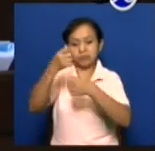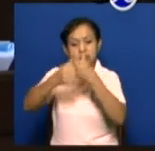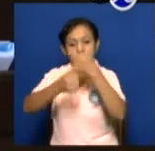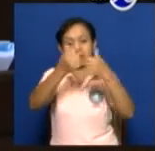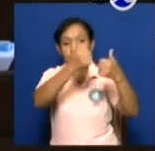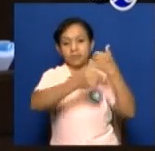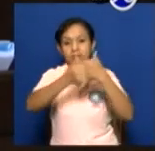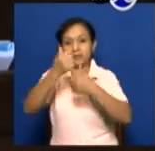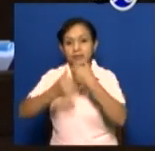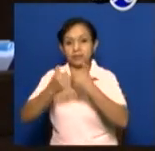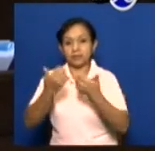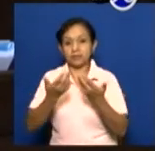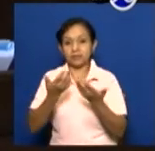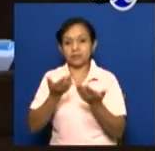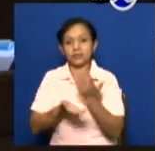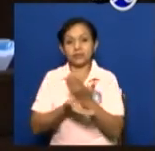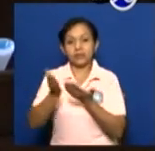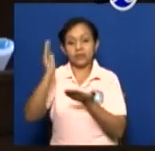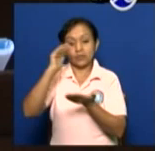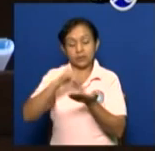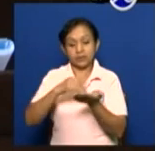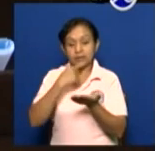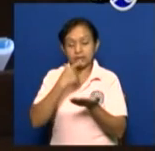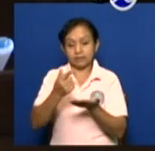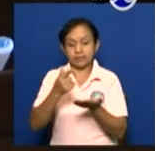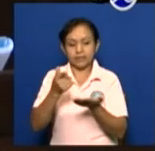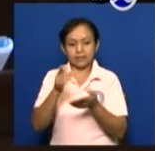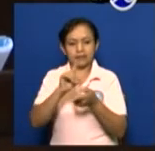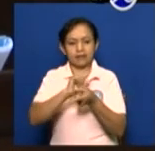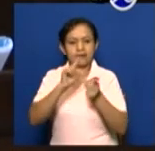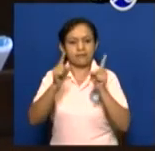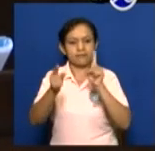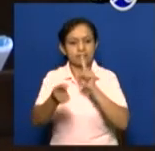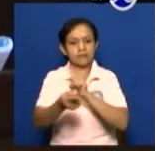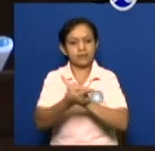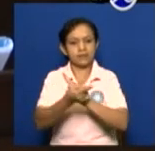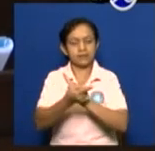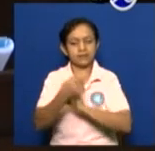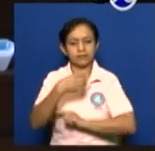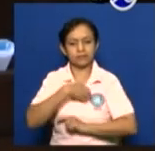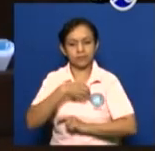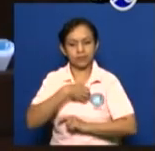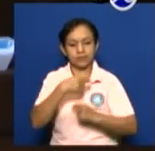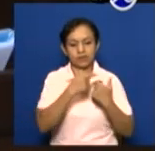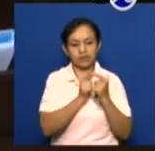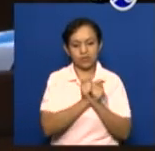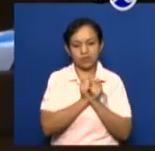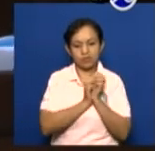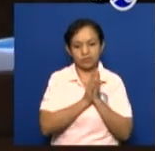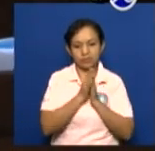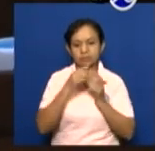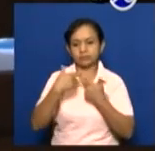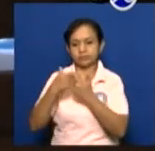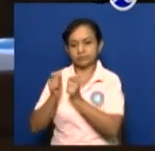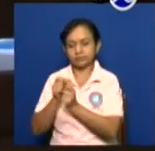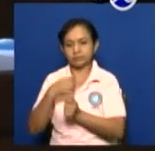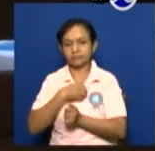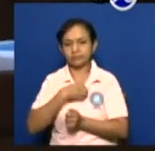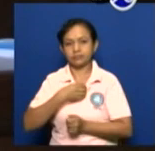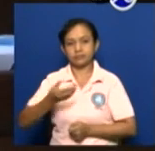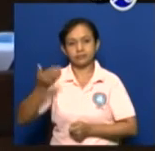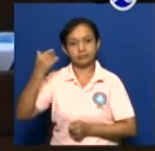los episodios se reescriben para desfigurarlos en función de intereses de grupo. Y el